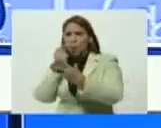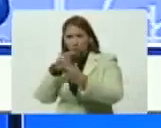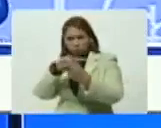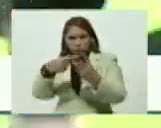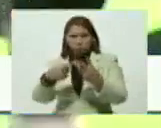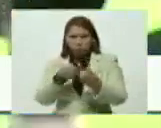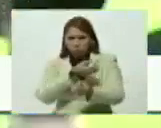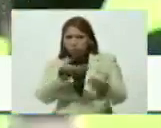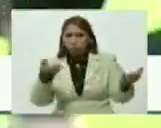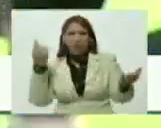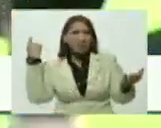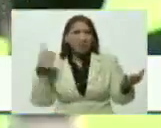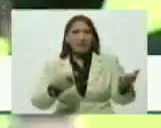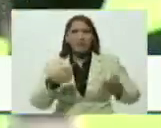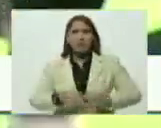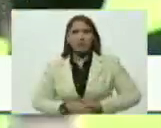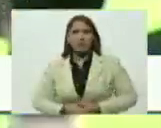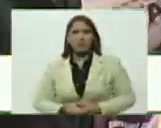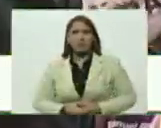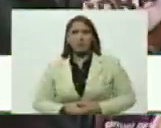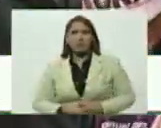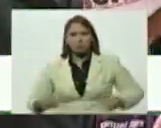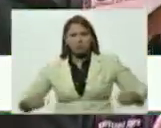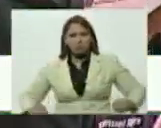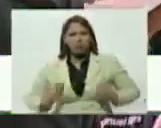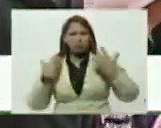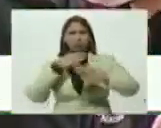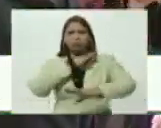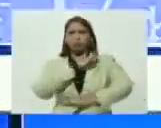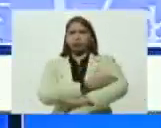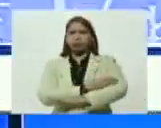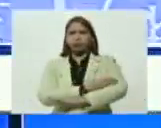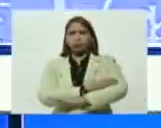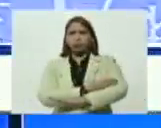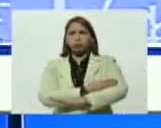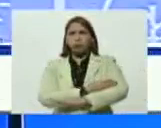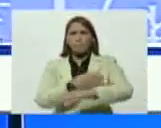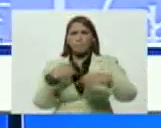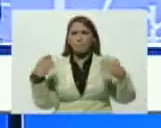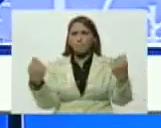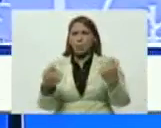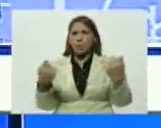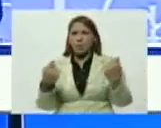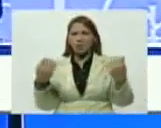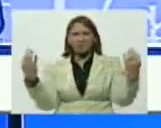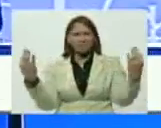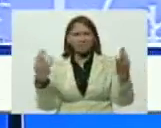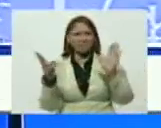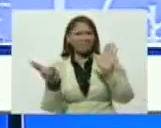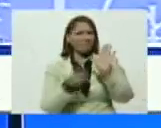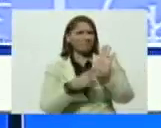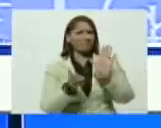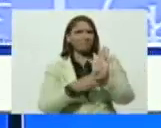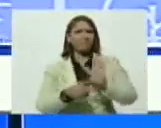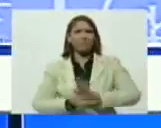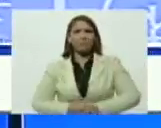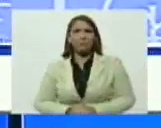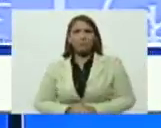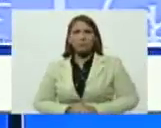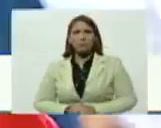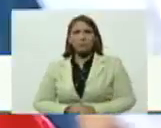ustedes tienen que ser la expresión de la fuerza del poder popular de verdadita, verdadita.